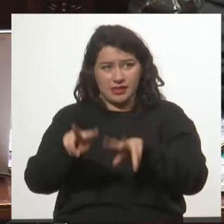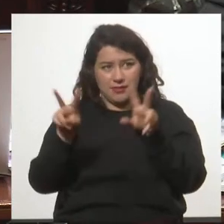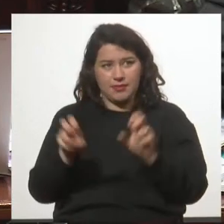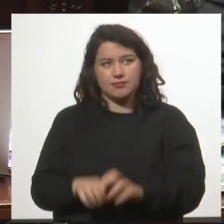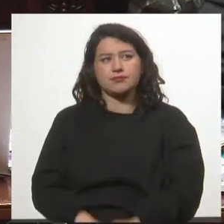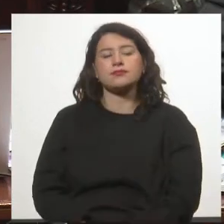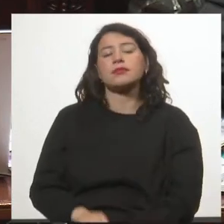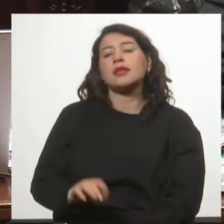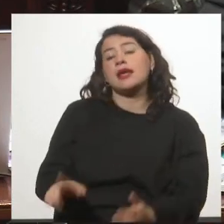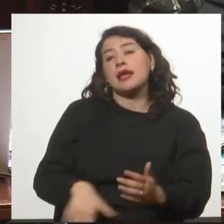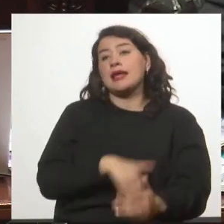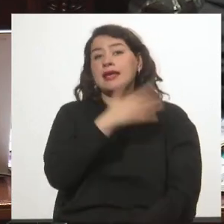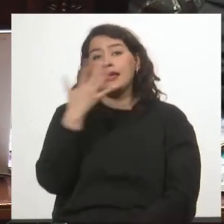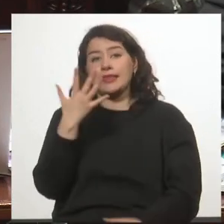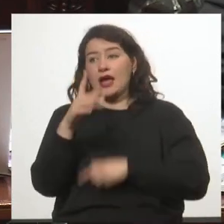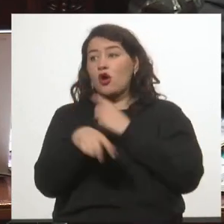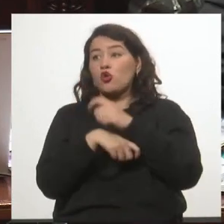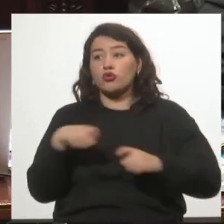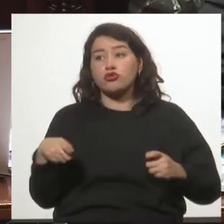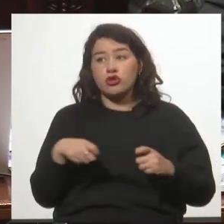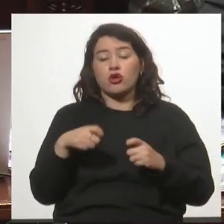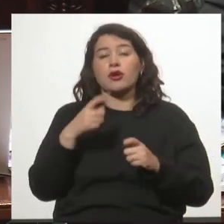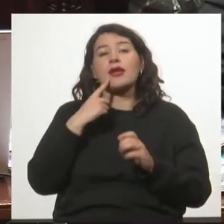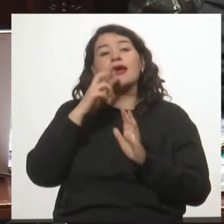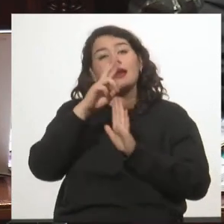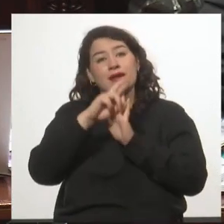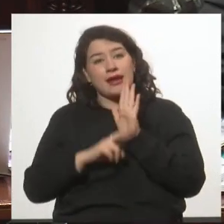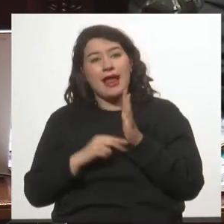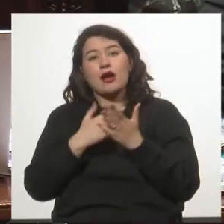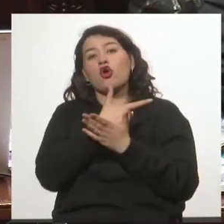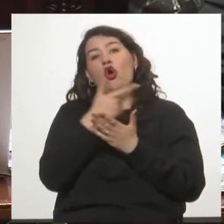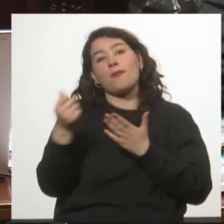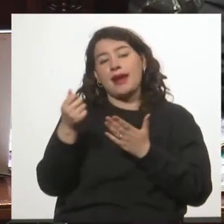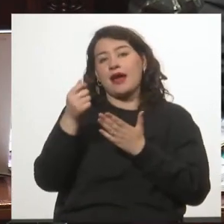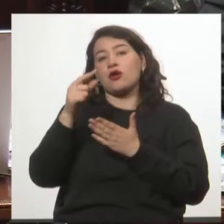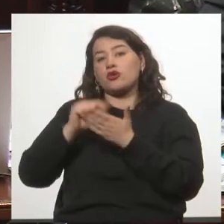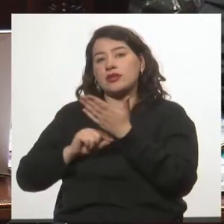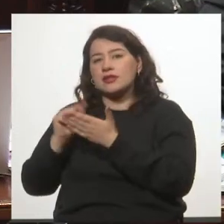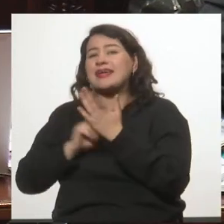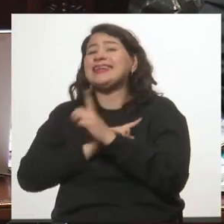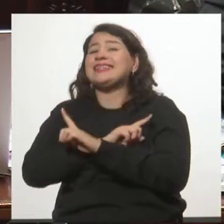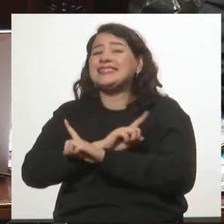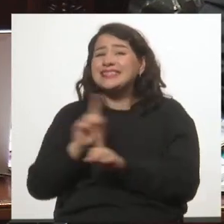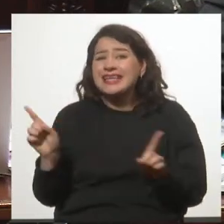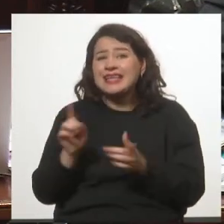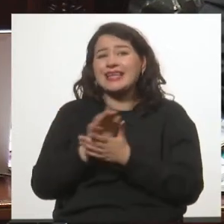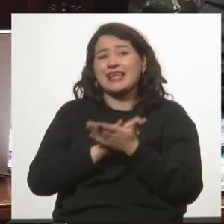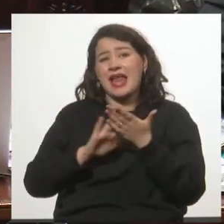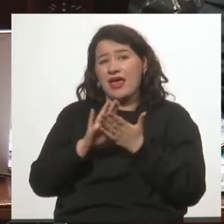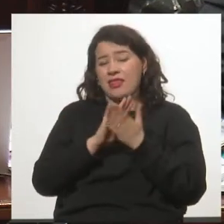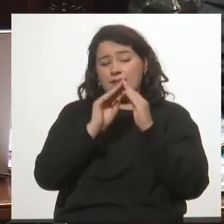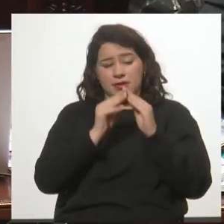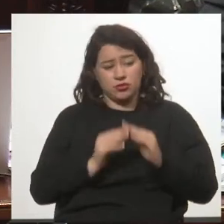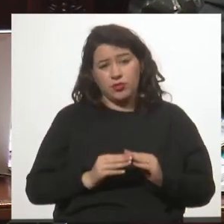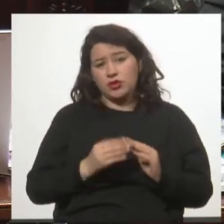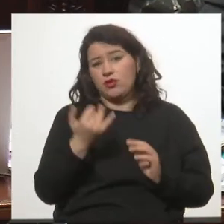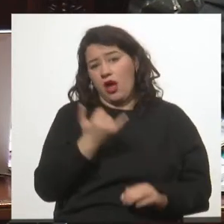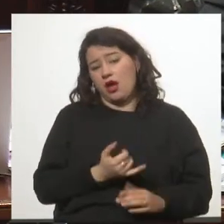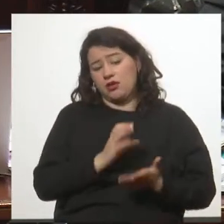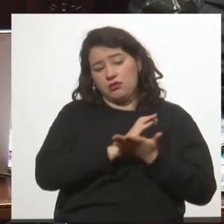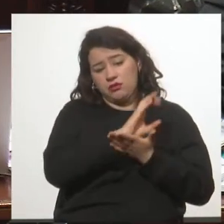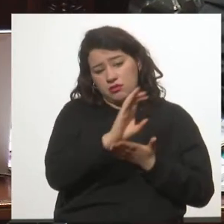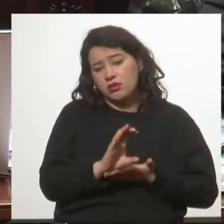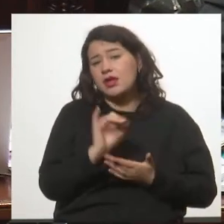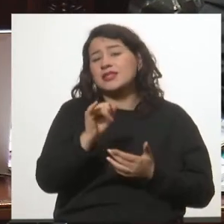5º como regla las compras y contrataciones fueron realizadas sin contar con disponibilidad presupuestal a